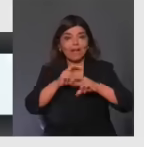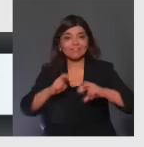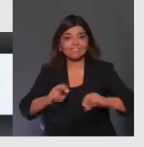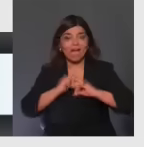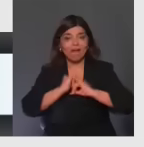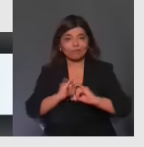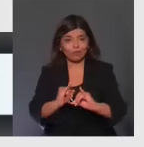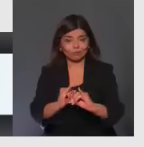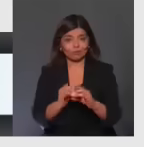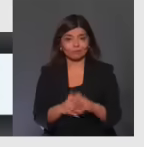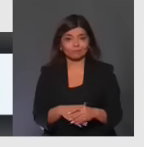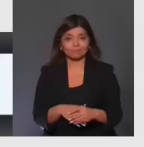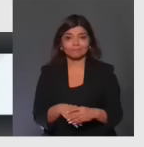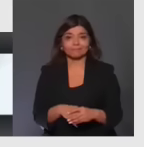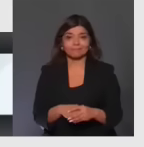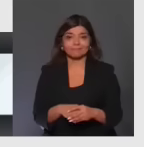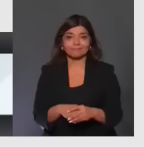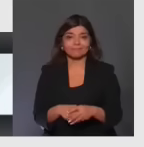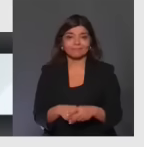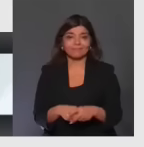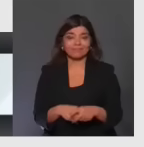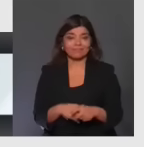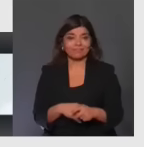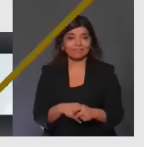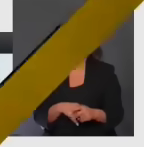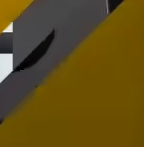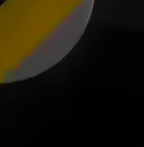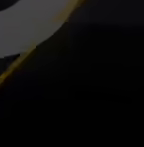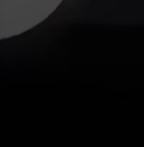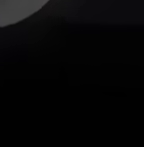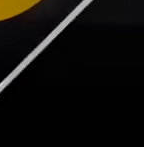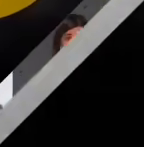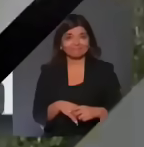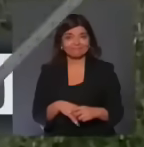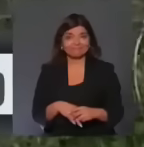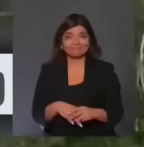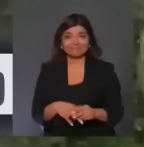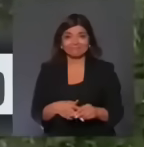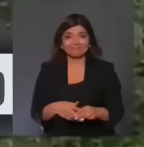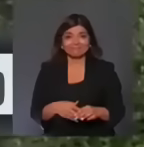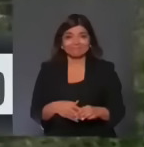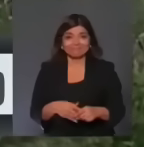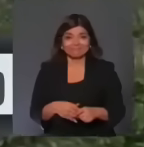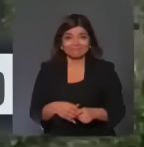información. Bien, vamos.